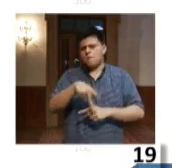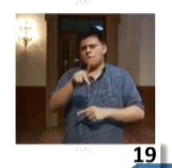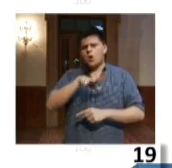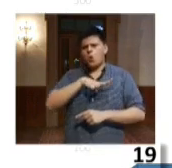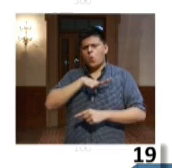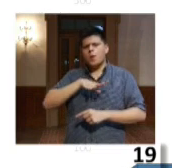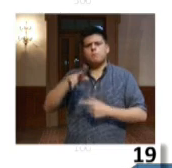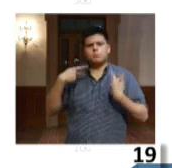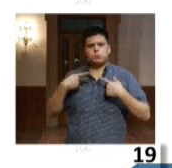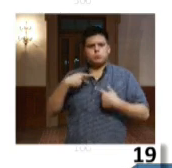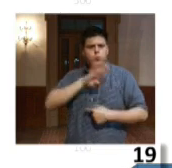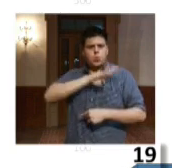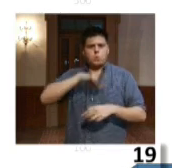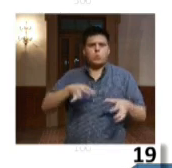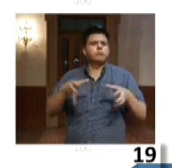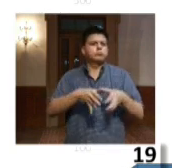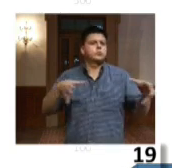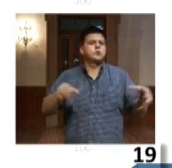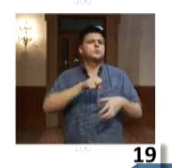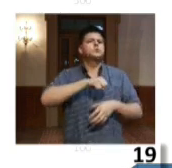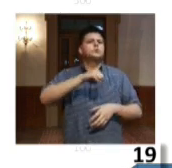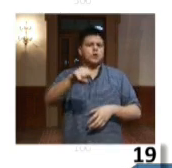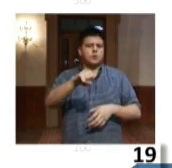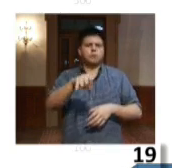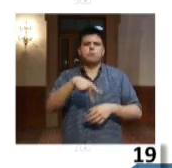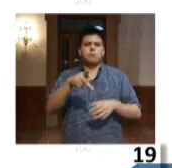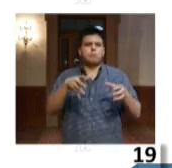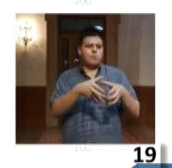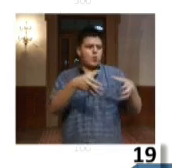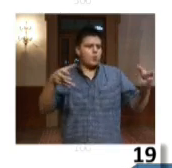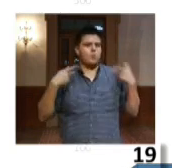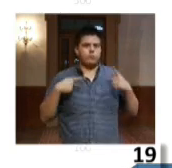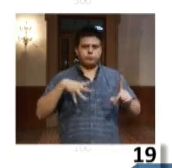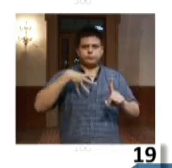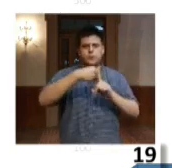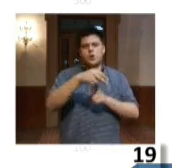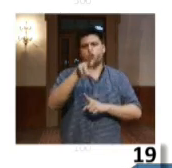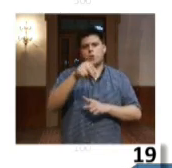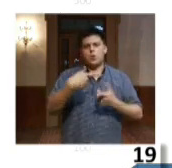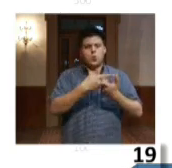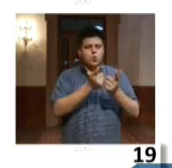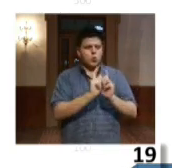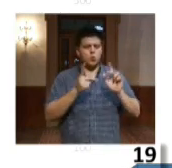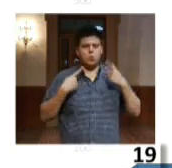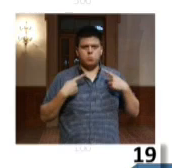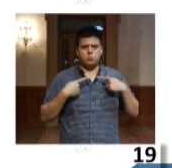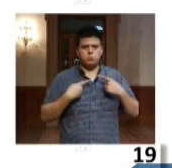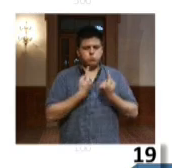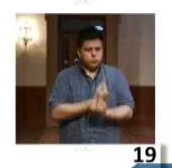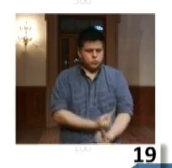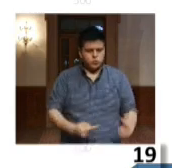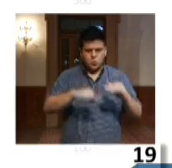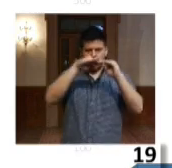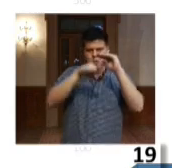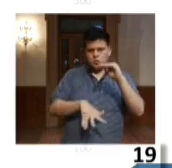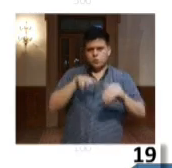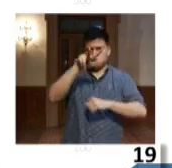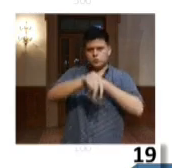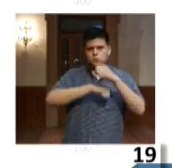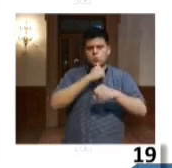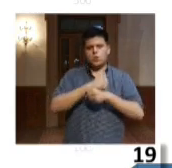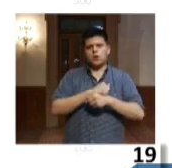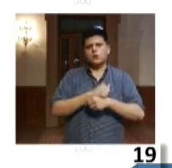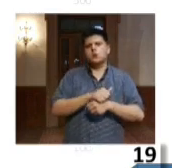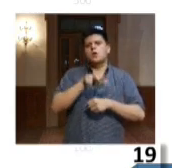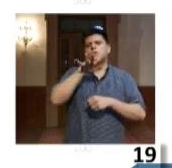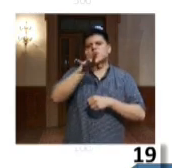no es el que más casos tiene. En los grupos de personas de menor edad tenemos 19 casos en niños de